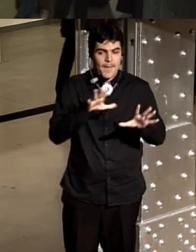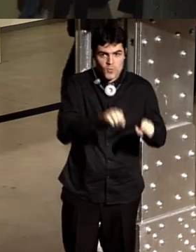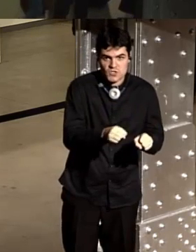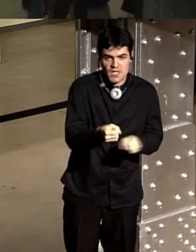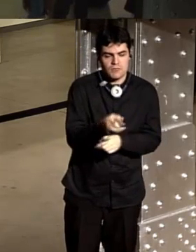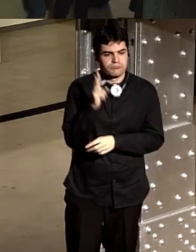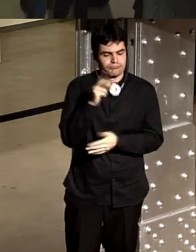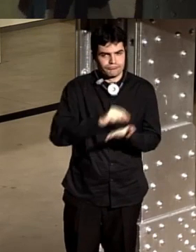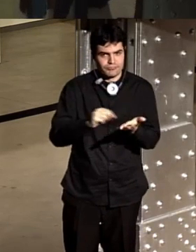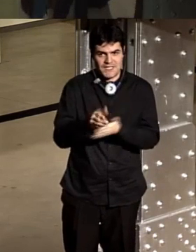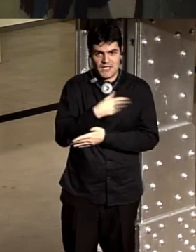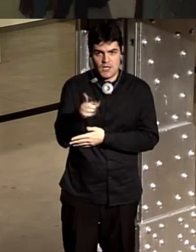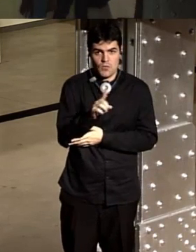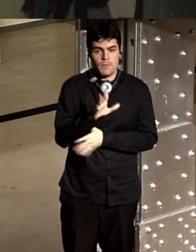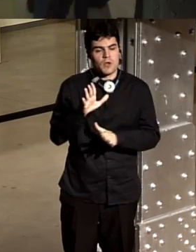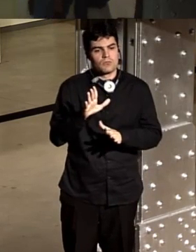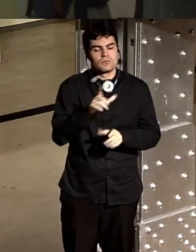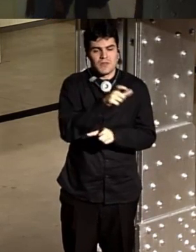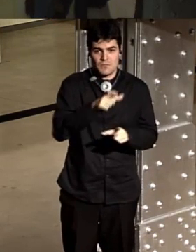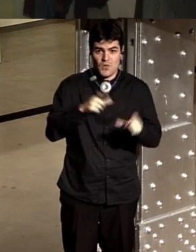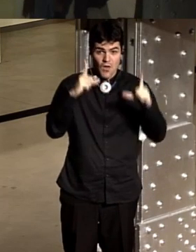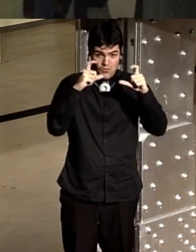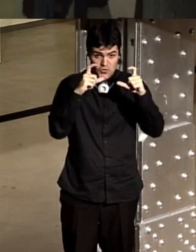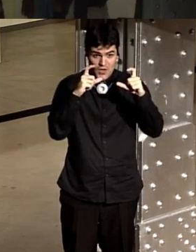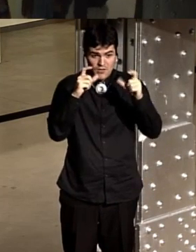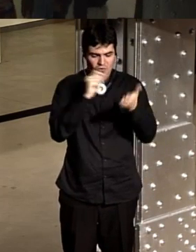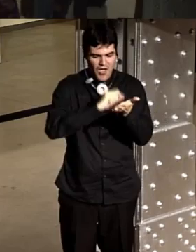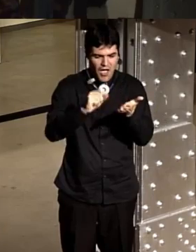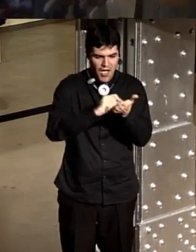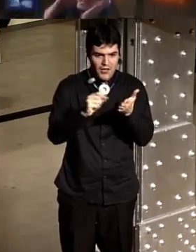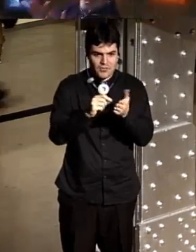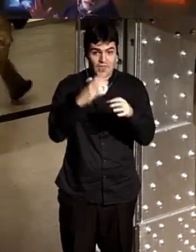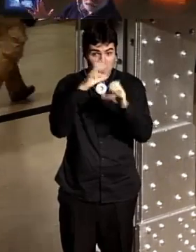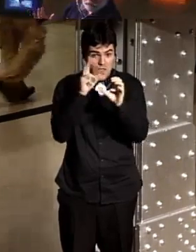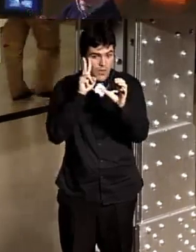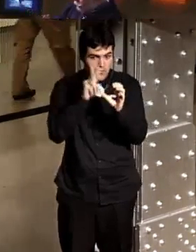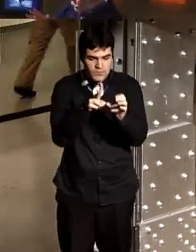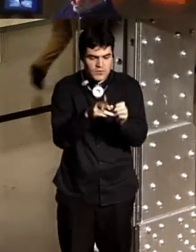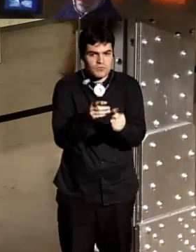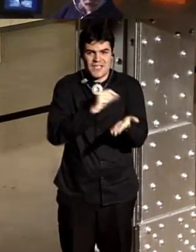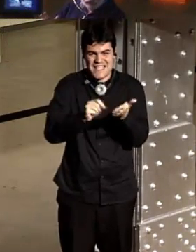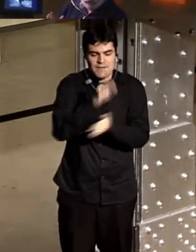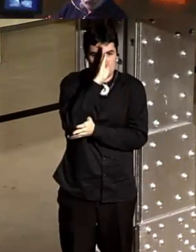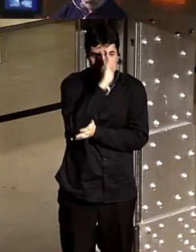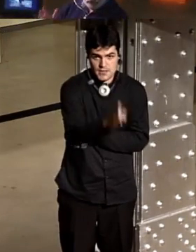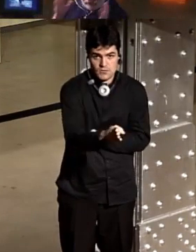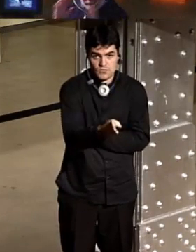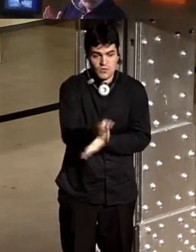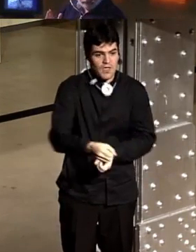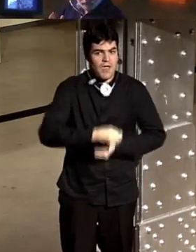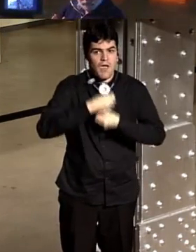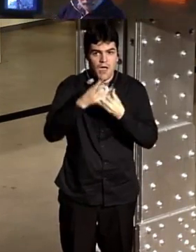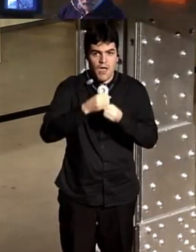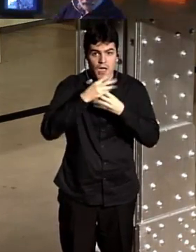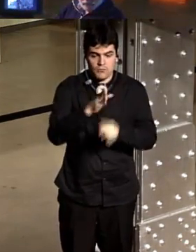los fotógrafos escribís desde el visor. Sí, como Escribís fotógrafo. sin adjetivos, escribís directamente. Entonces, todas las narraciones tuyas que son